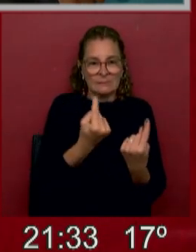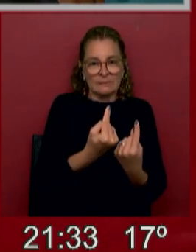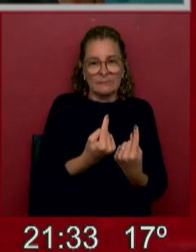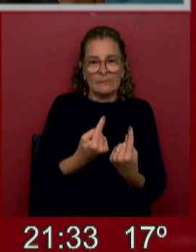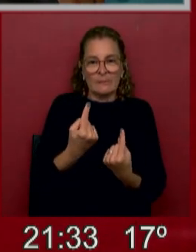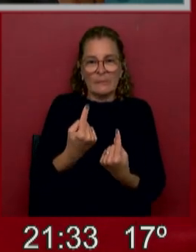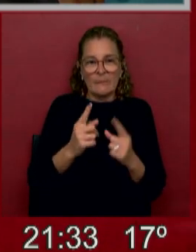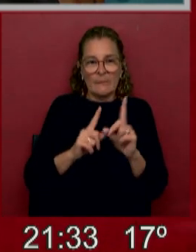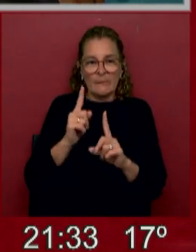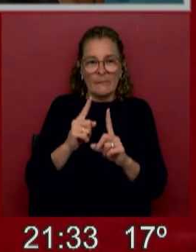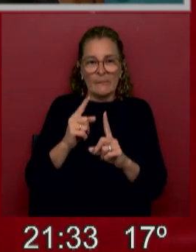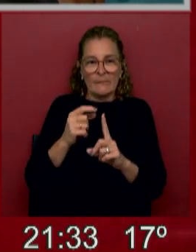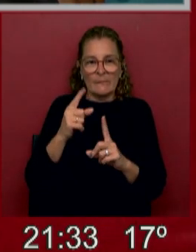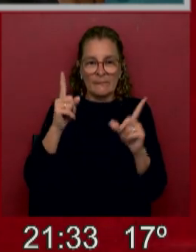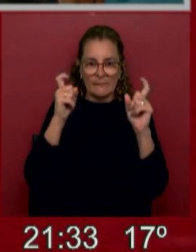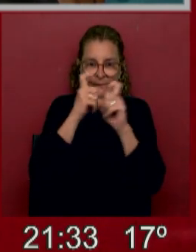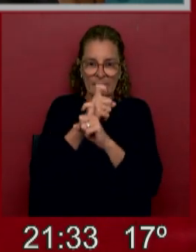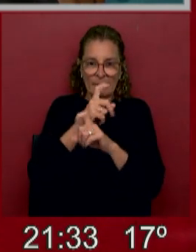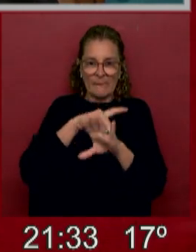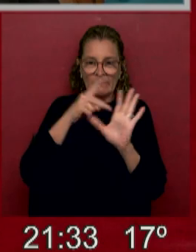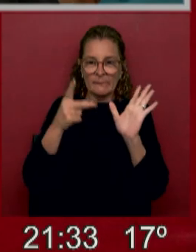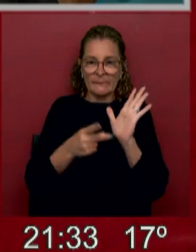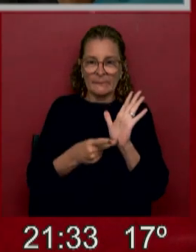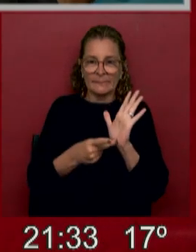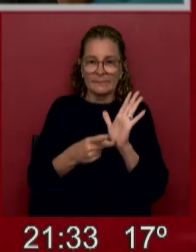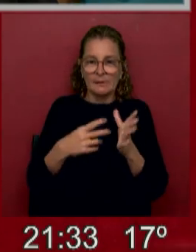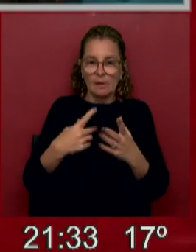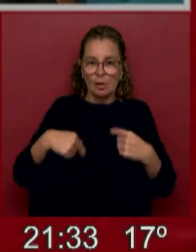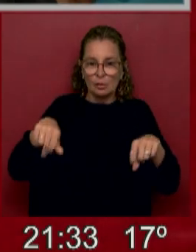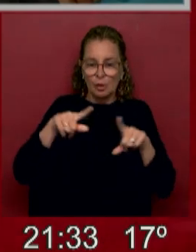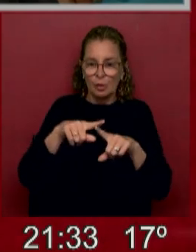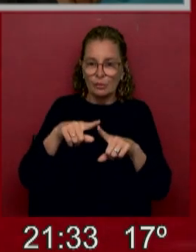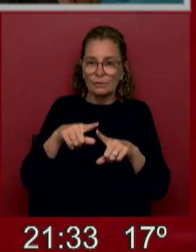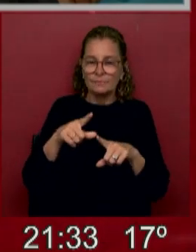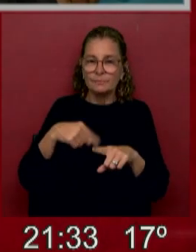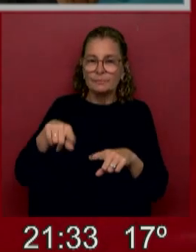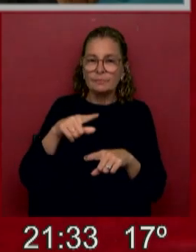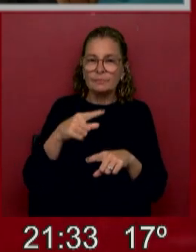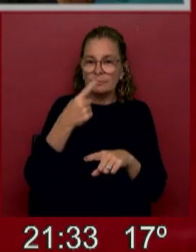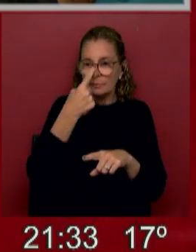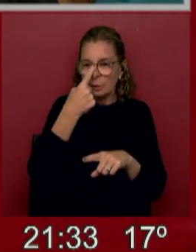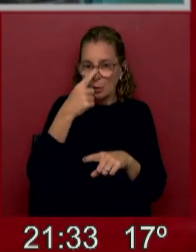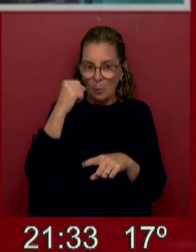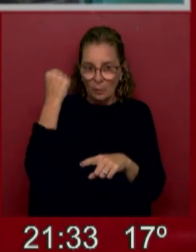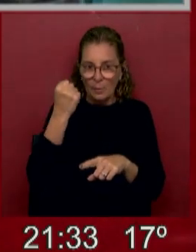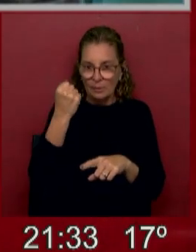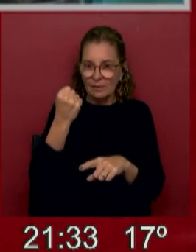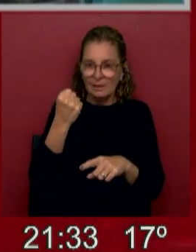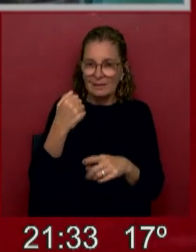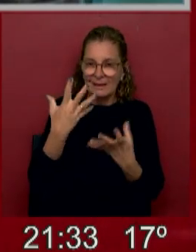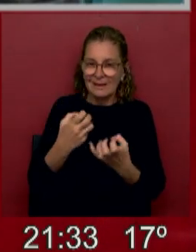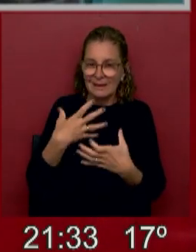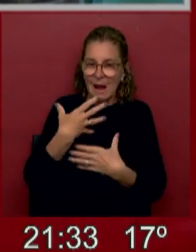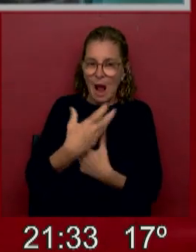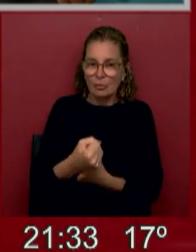de los retos más difíciles en un proyecto cooperativo, colectivo, de alguna manera, donde todo el mundo es súper talentoso y todo el mundo quiere aportar y todo el